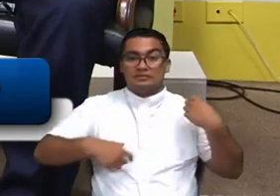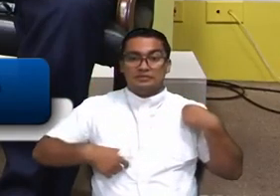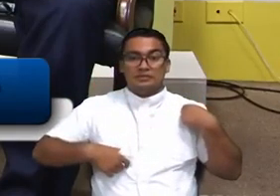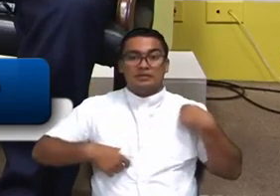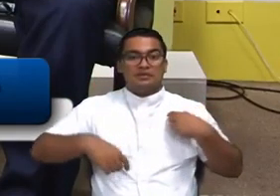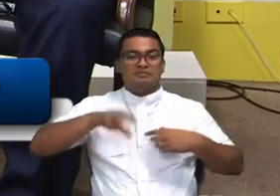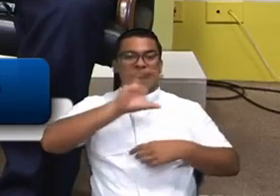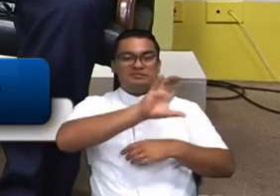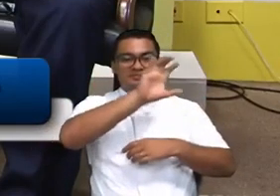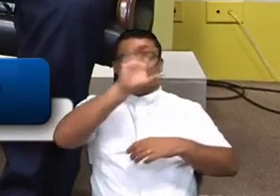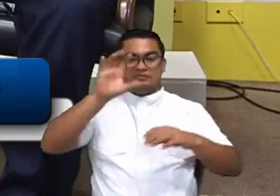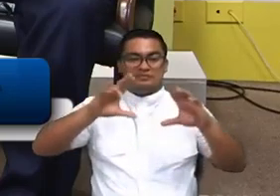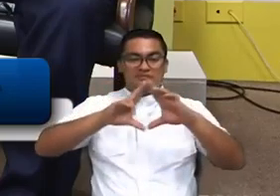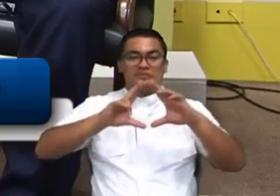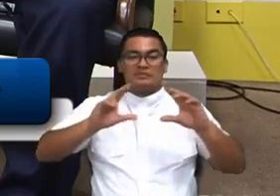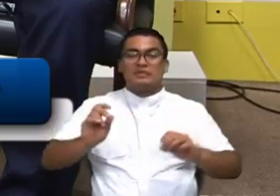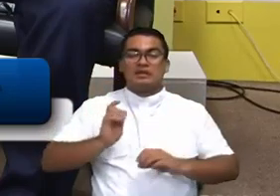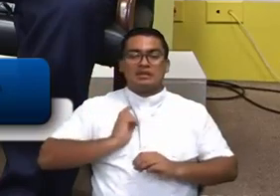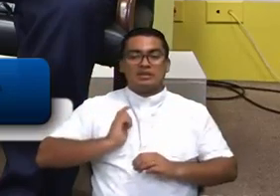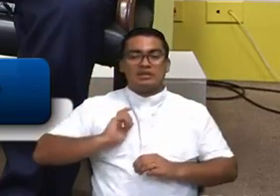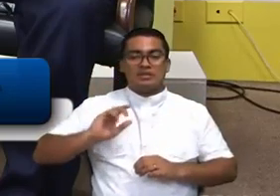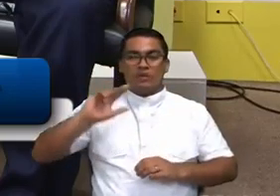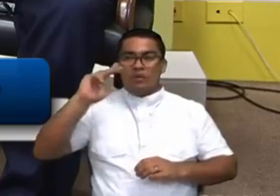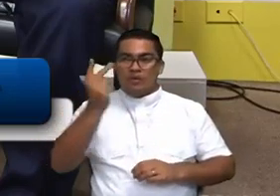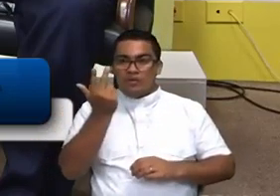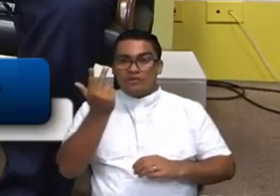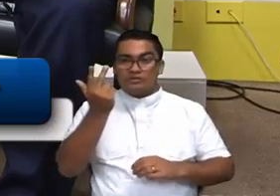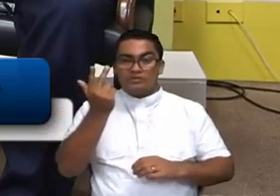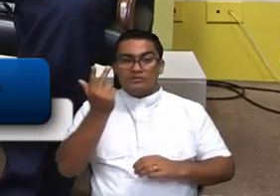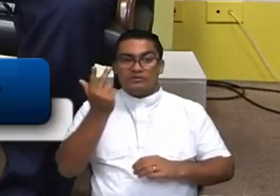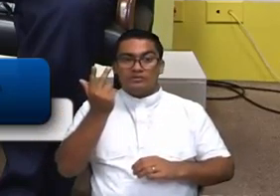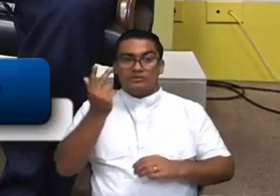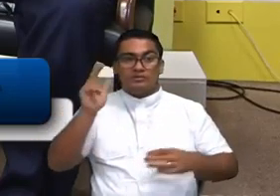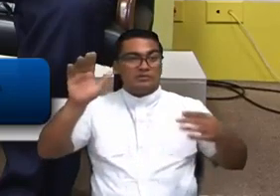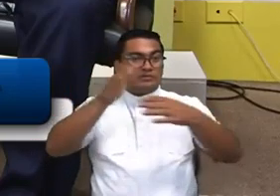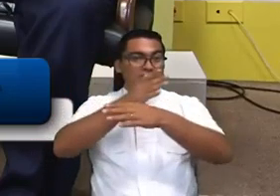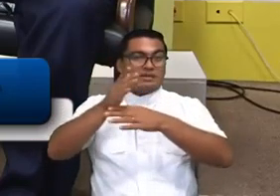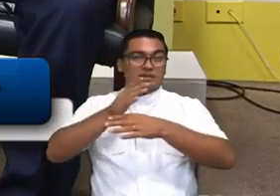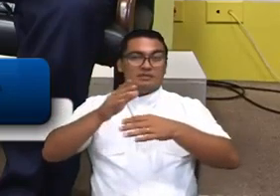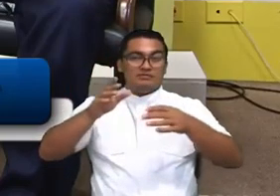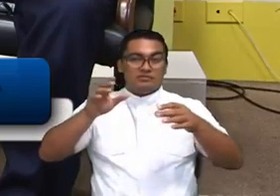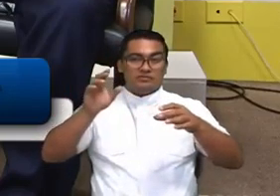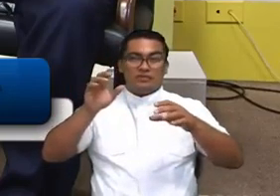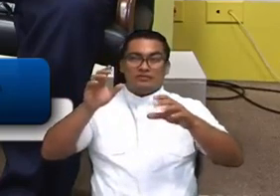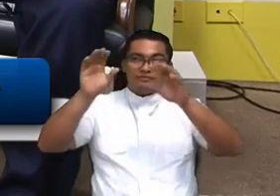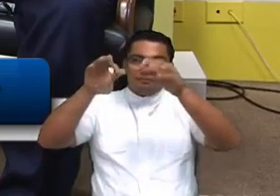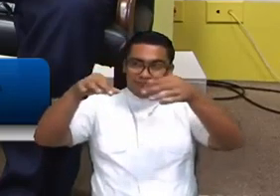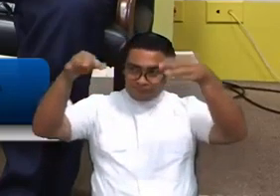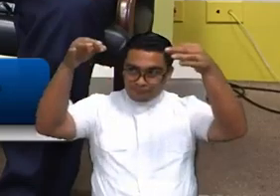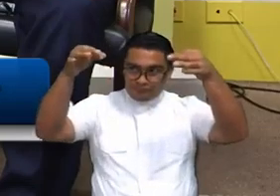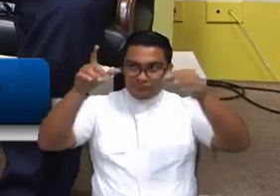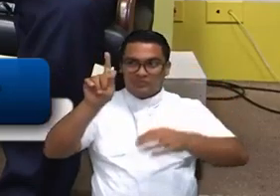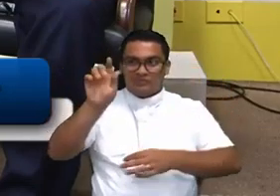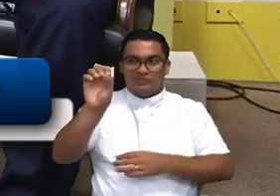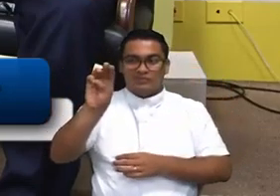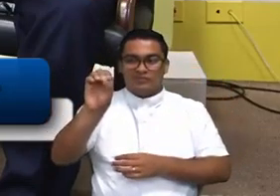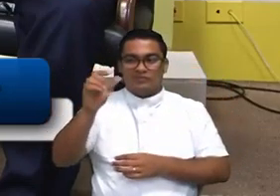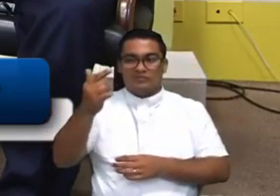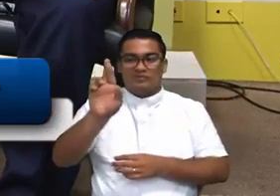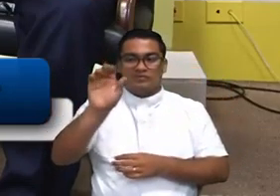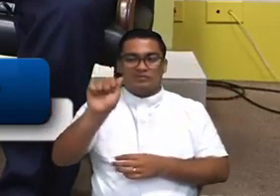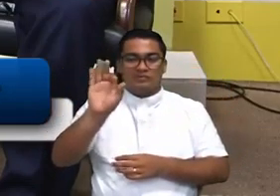del país, 8 tomógrafos. ¿Cuál es la importancia que tiene este tomógrafo, doctor, y que forma parte de la especialidad de